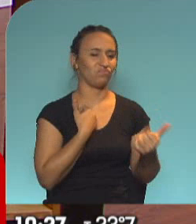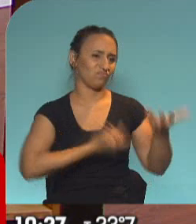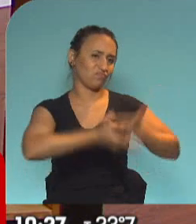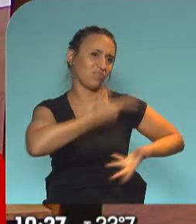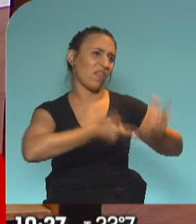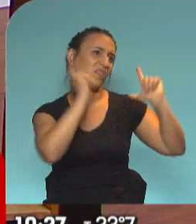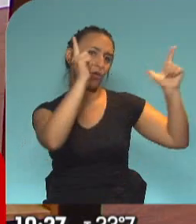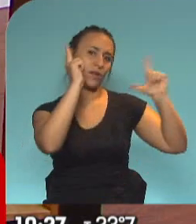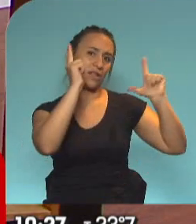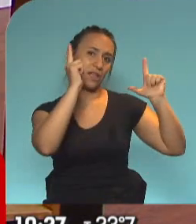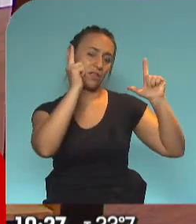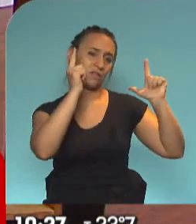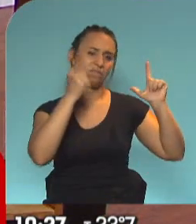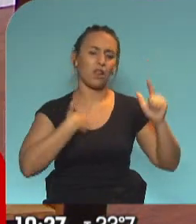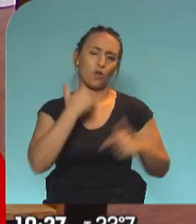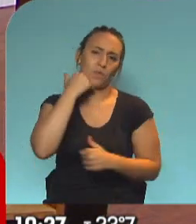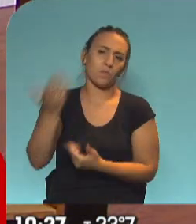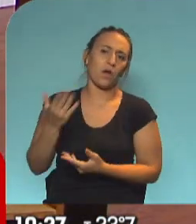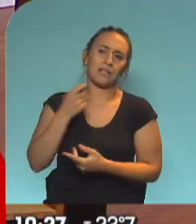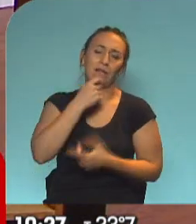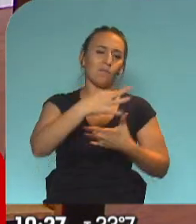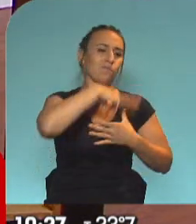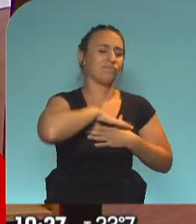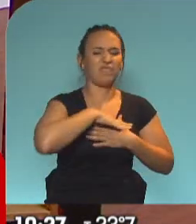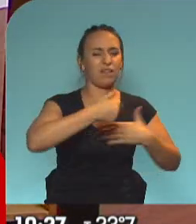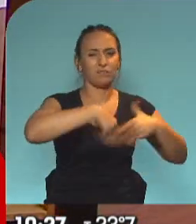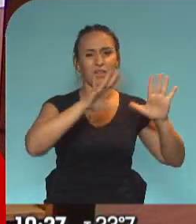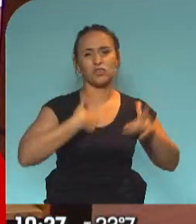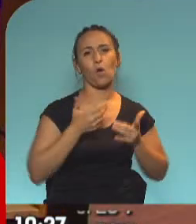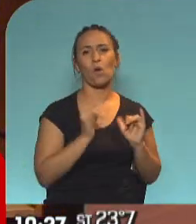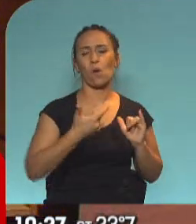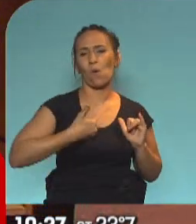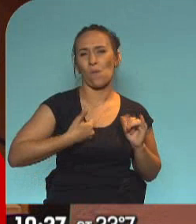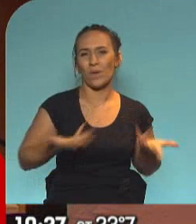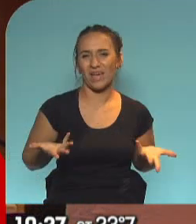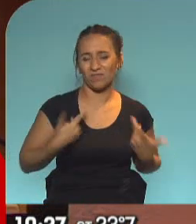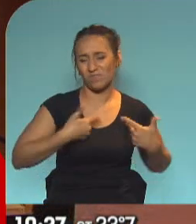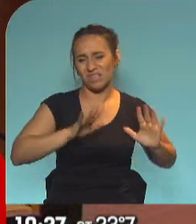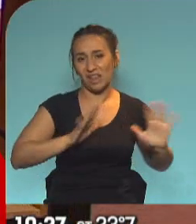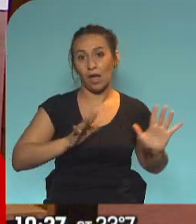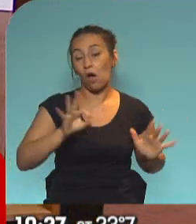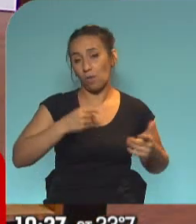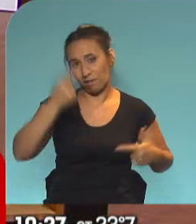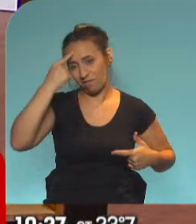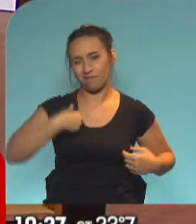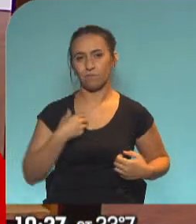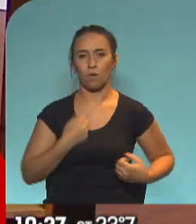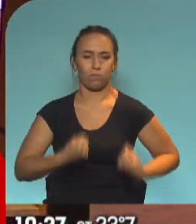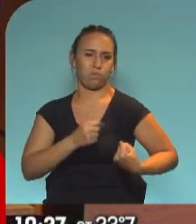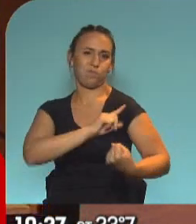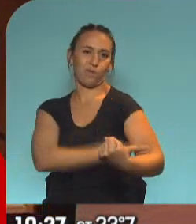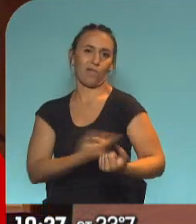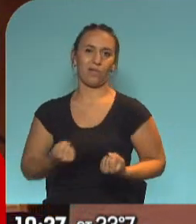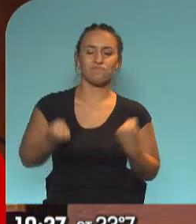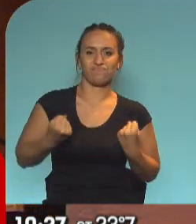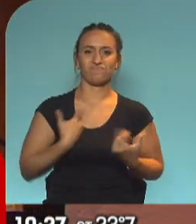lado, me importa tres pepinos y me infecto, total, soy joven, no tengo nada, o me creo Superman y voy a